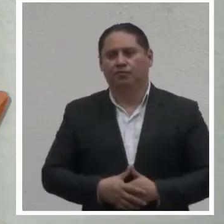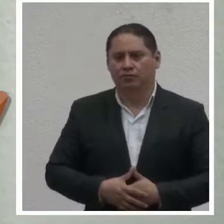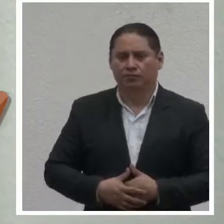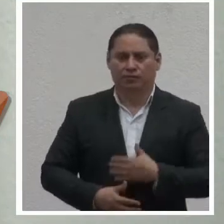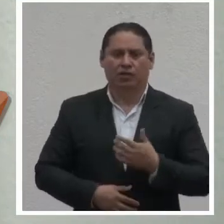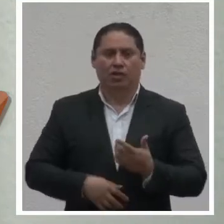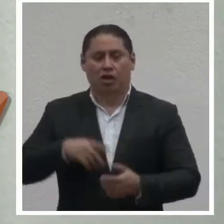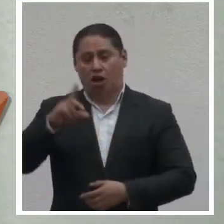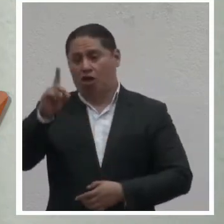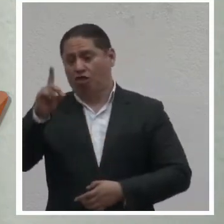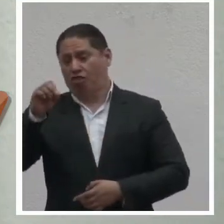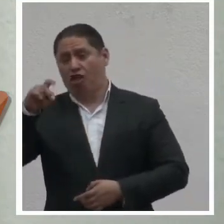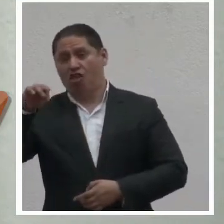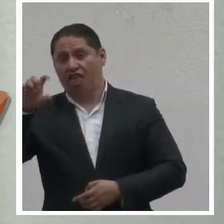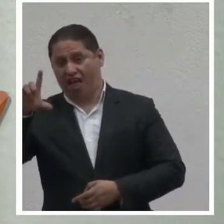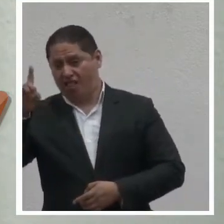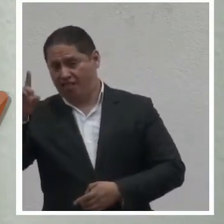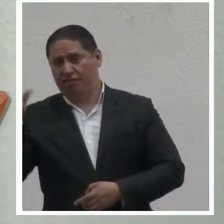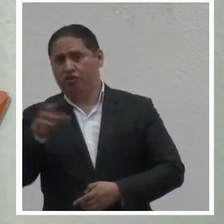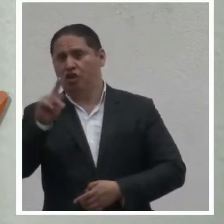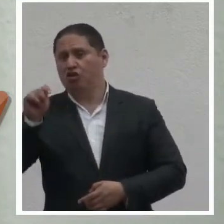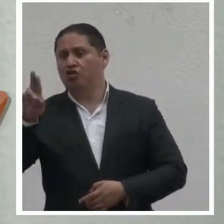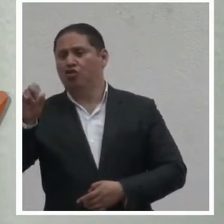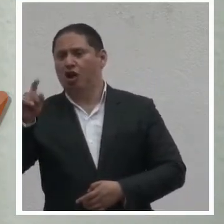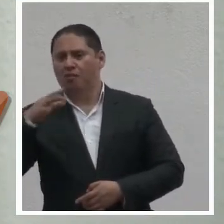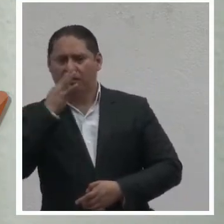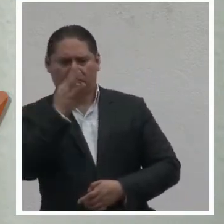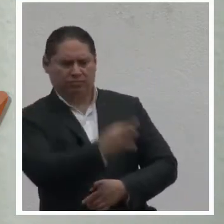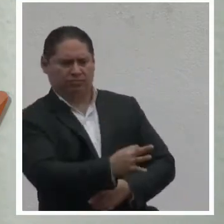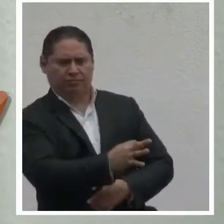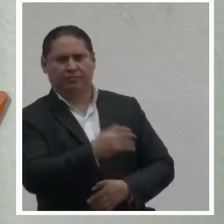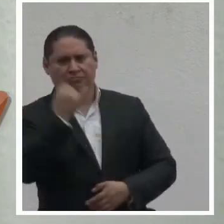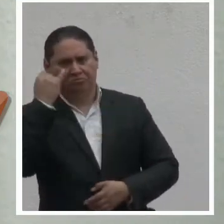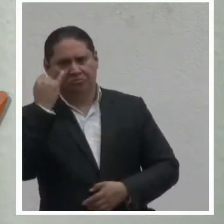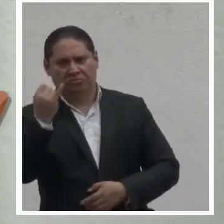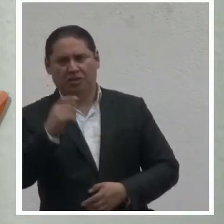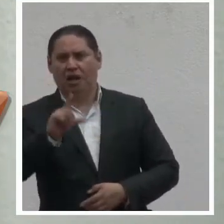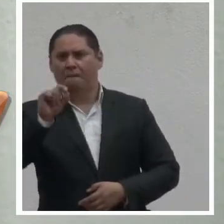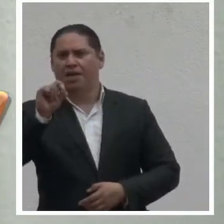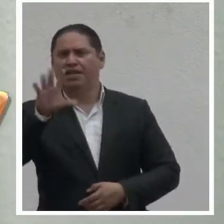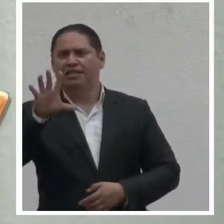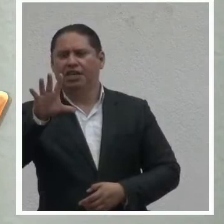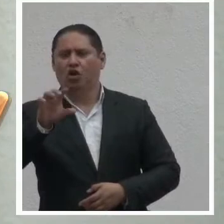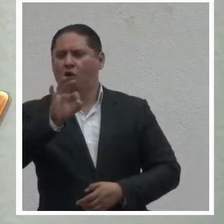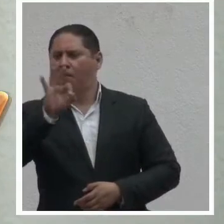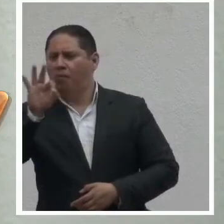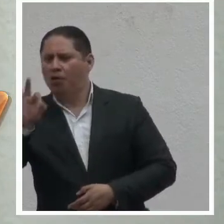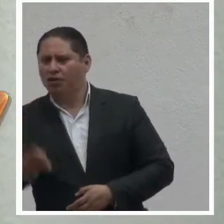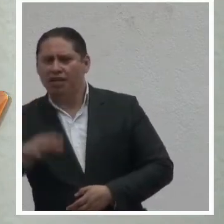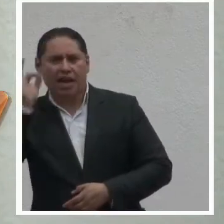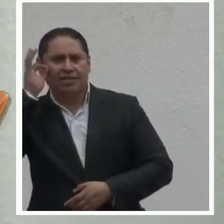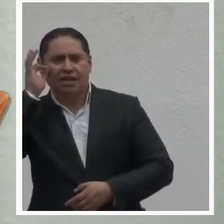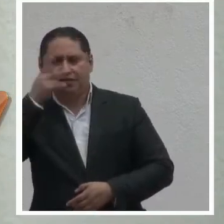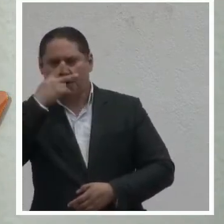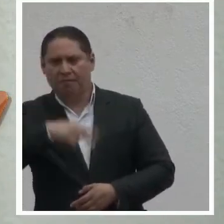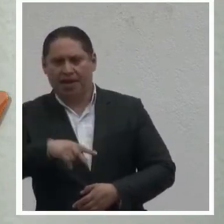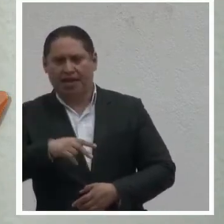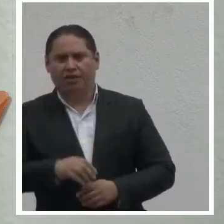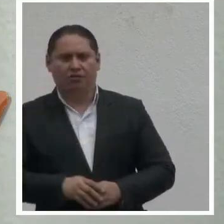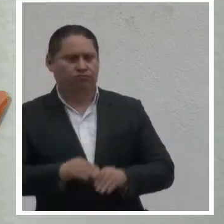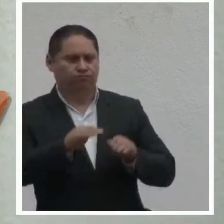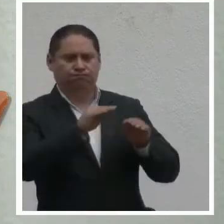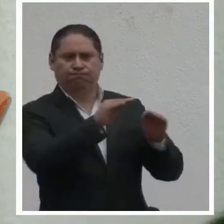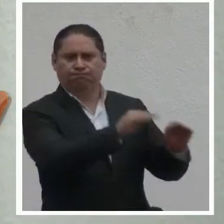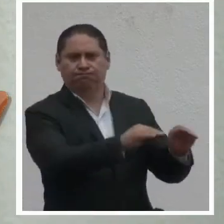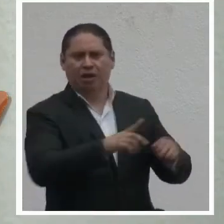Donald Trump, una simple amenaza de aplicar aranceles del 25% a los bienes y servicios mexicanos bastó para que